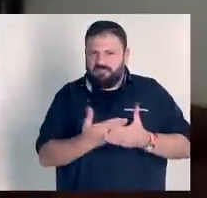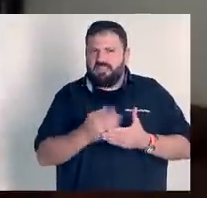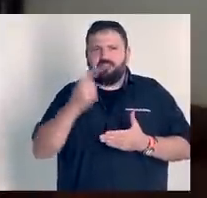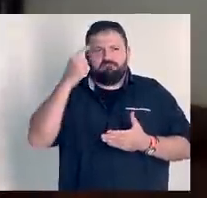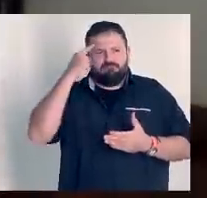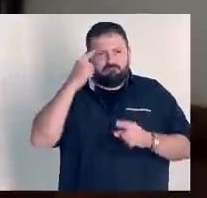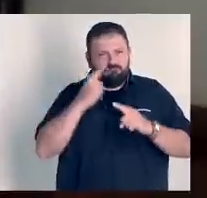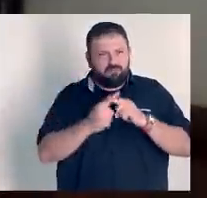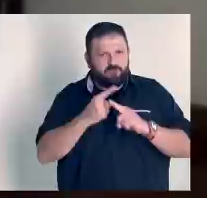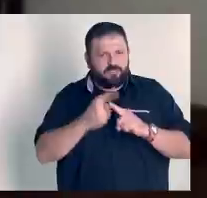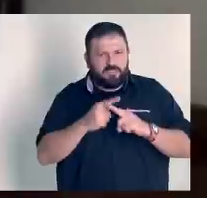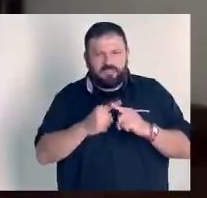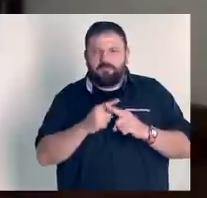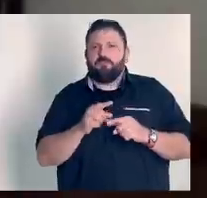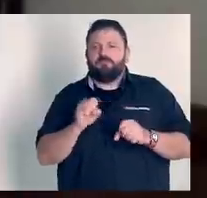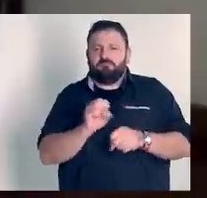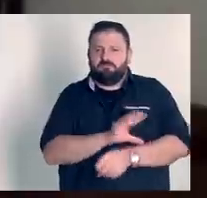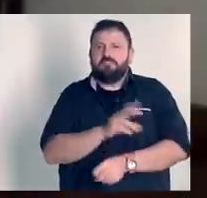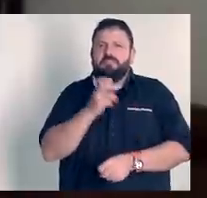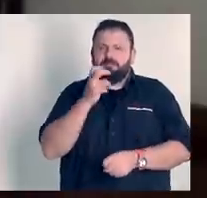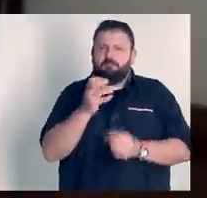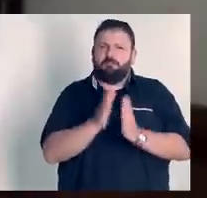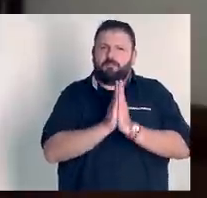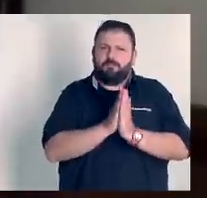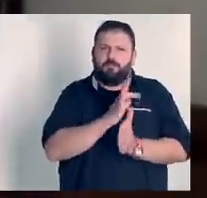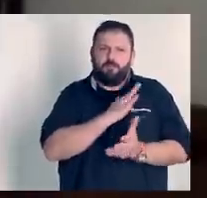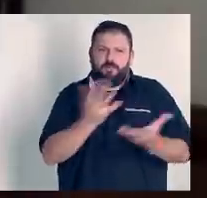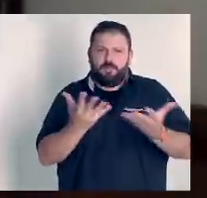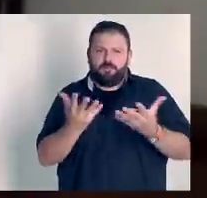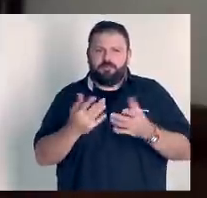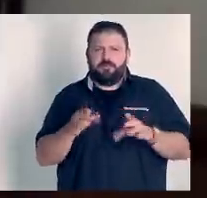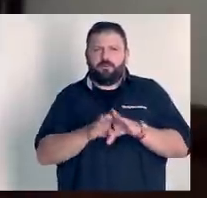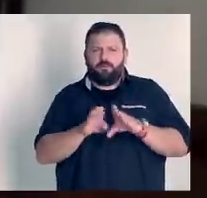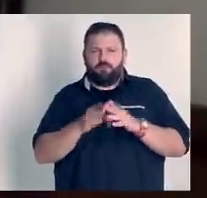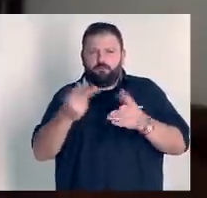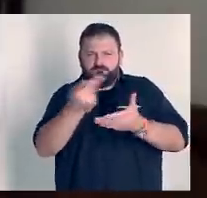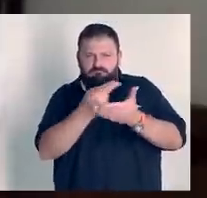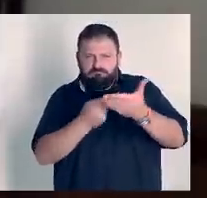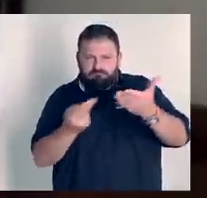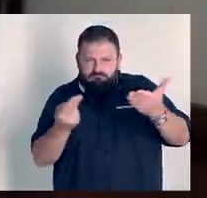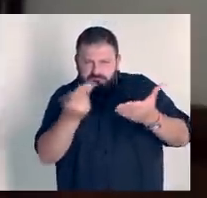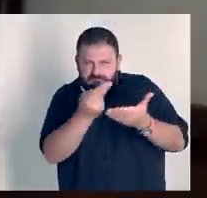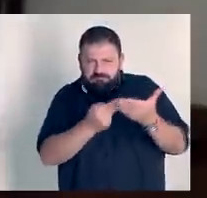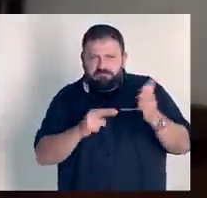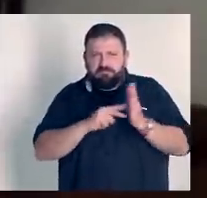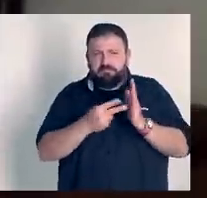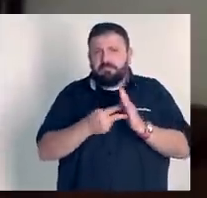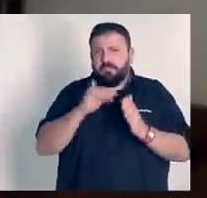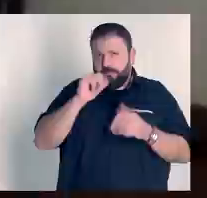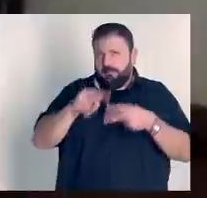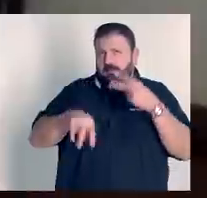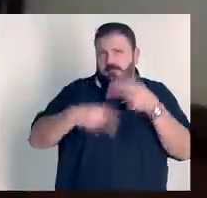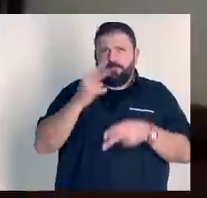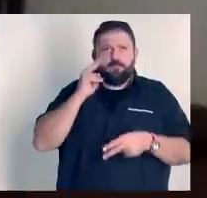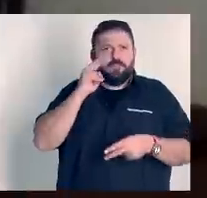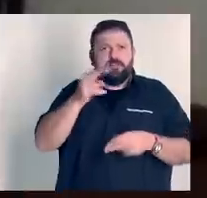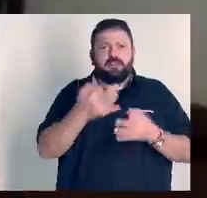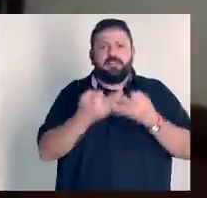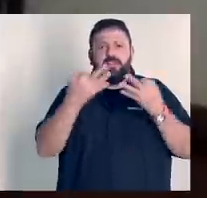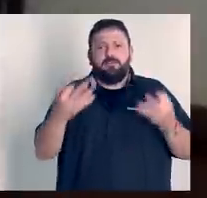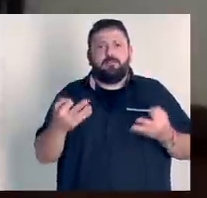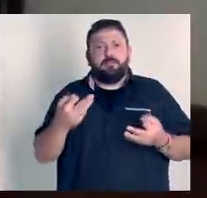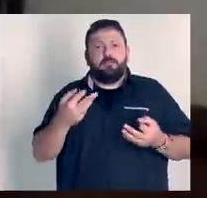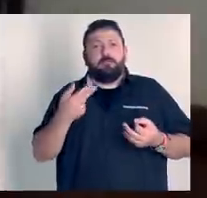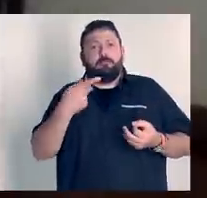emoción y le dije que hiciera el plano y me decía, bueno, pues vamos a ver el terreno. Y le dije, bueno, pues la verdad es que no tenemos